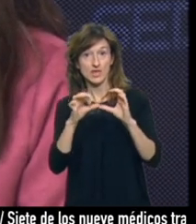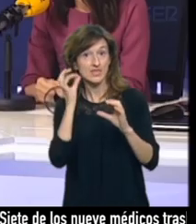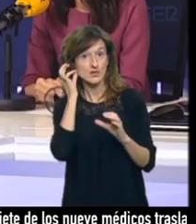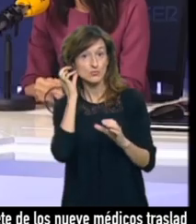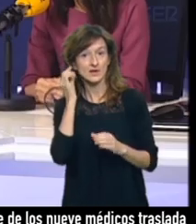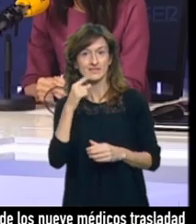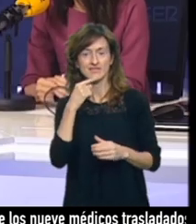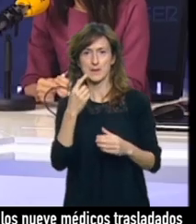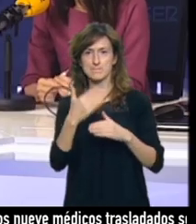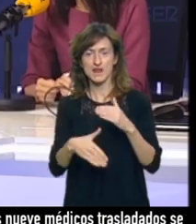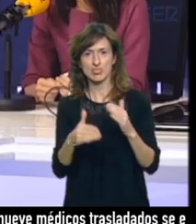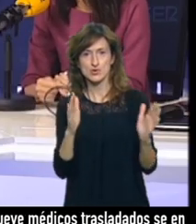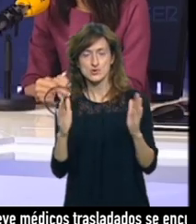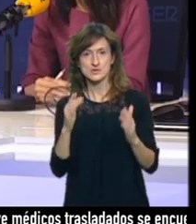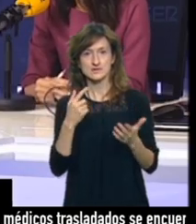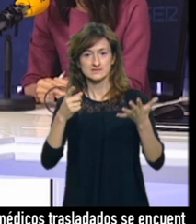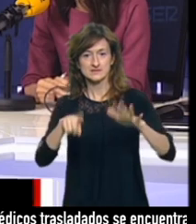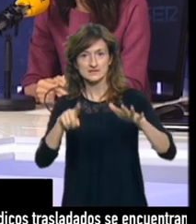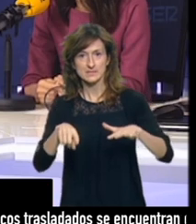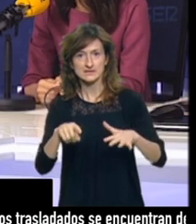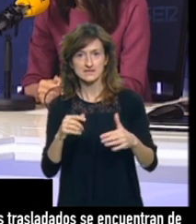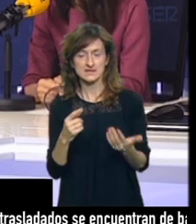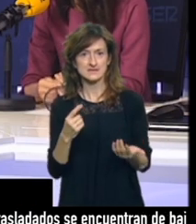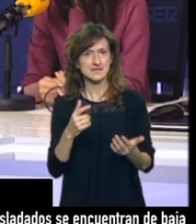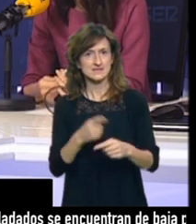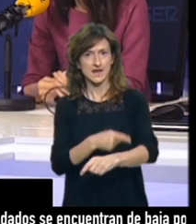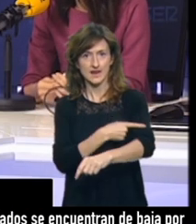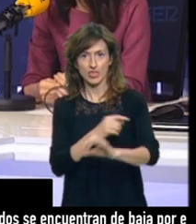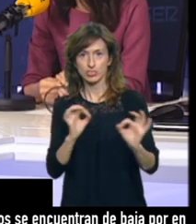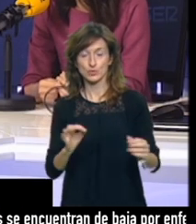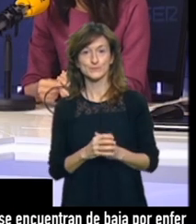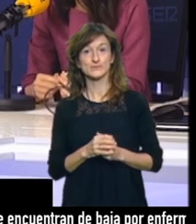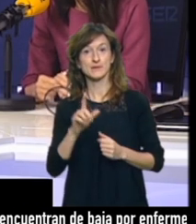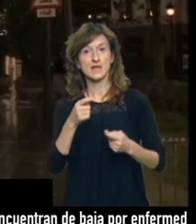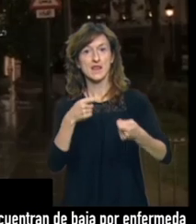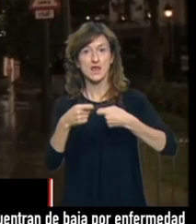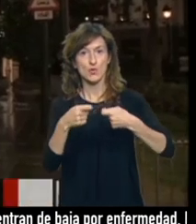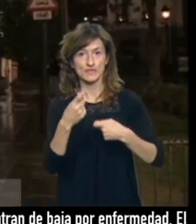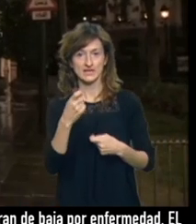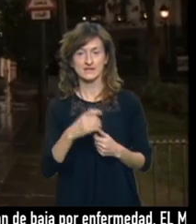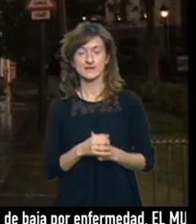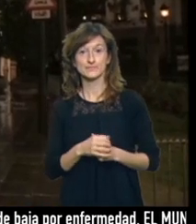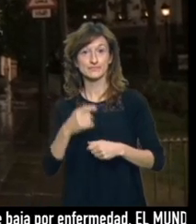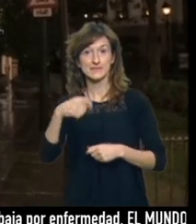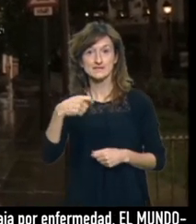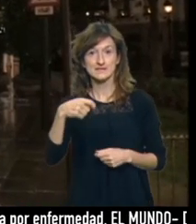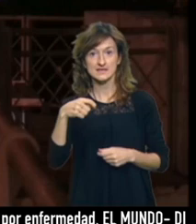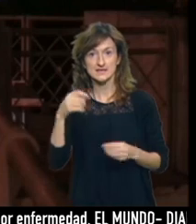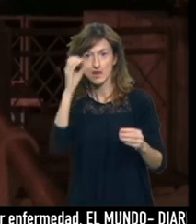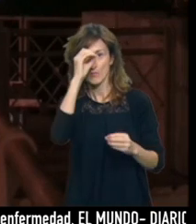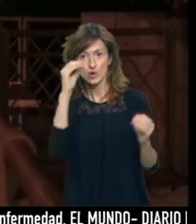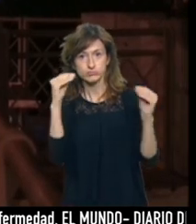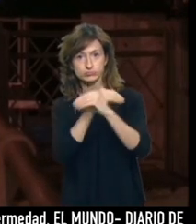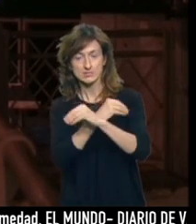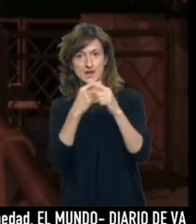plazo. 6 meses para aprobar una sola prórroga me parece excesivo y desde luego negociaremos. Entre los presidentes que discrepan de este